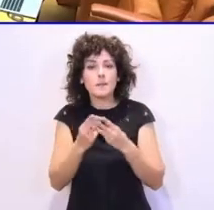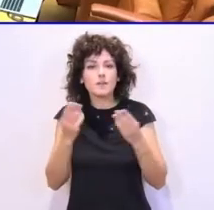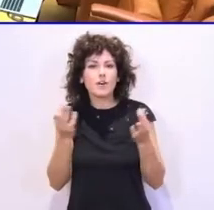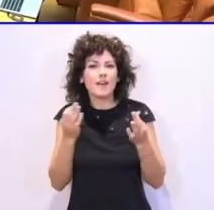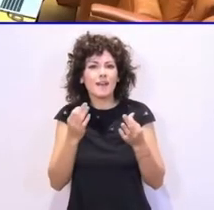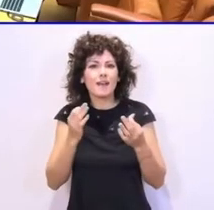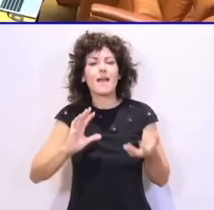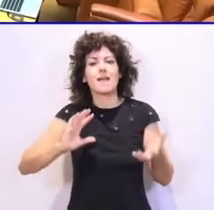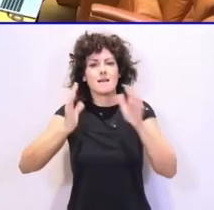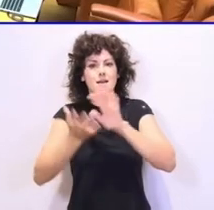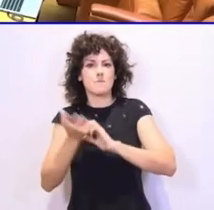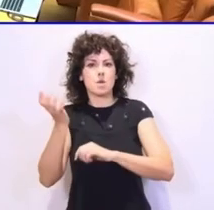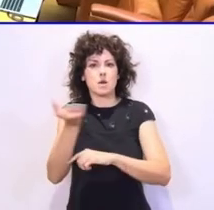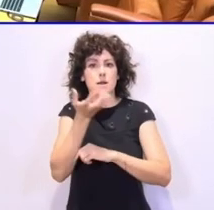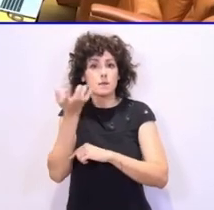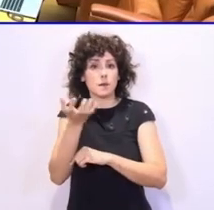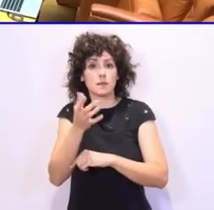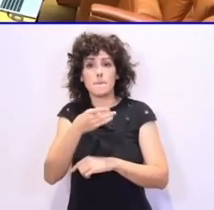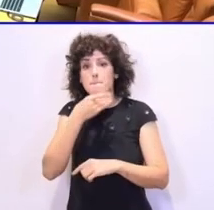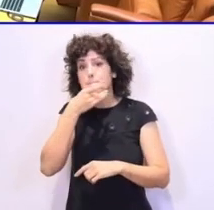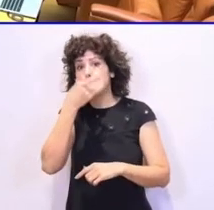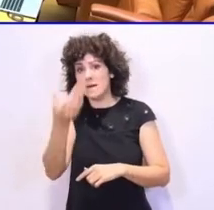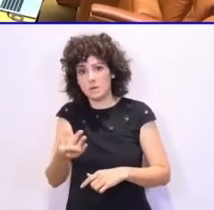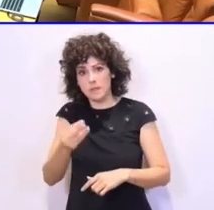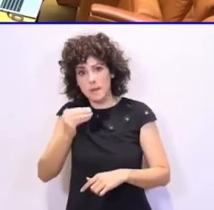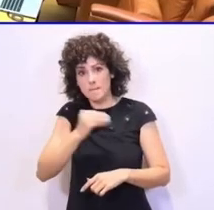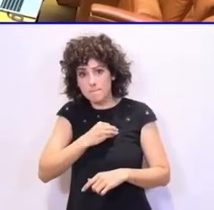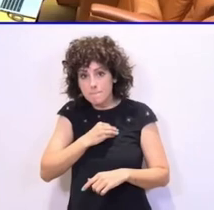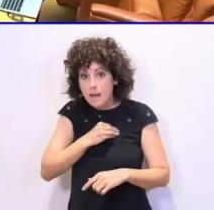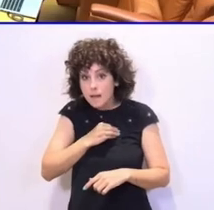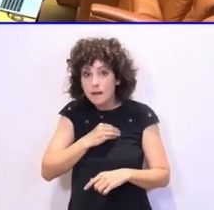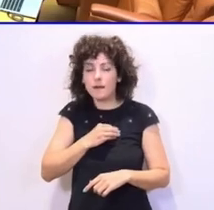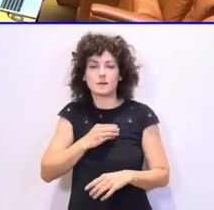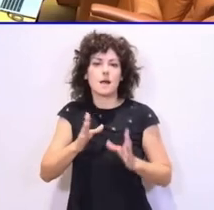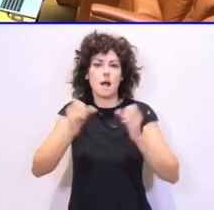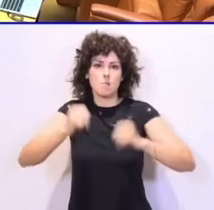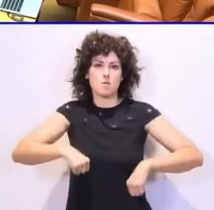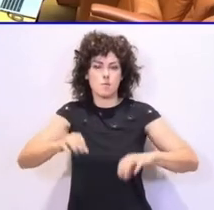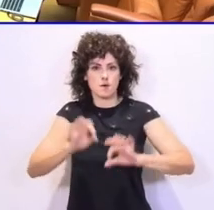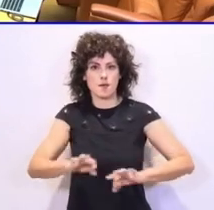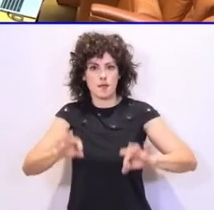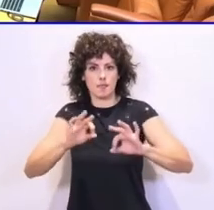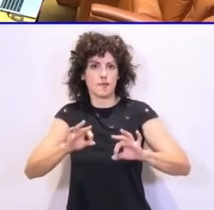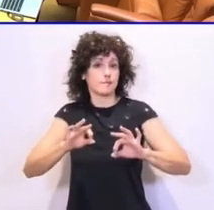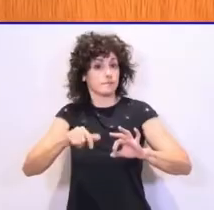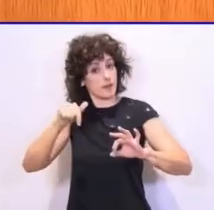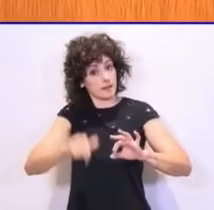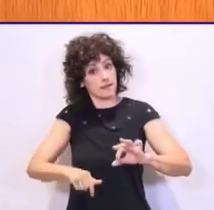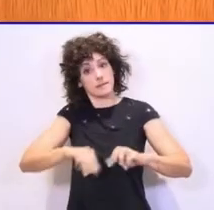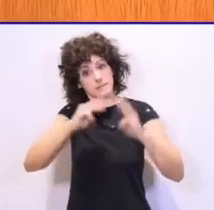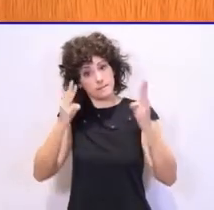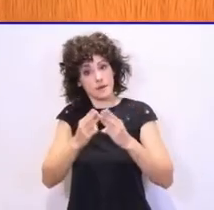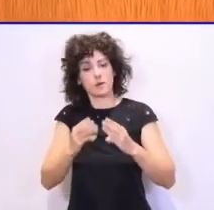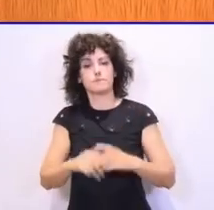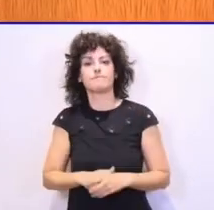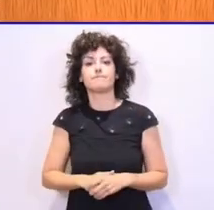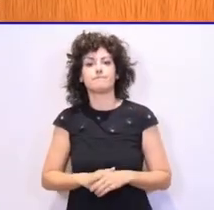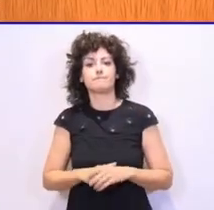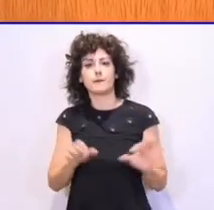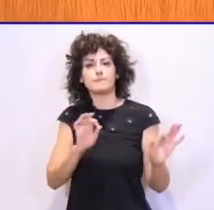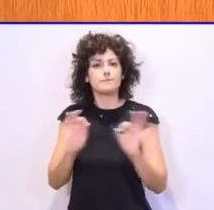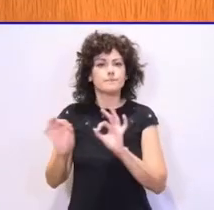cambio climático que lamentablemente y vergonzantes no se llegó a aprobar definitivamente en esta cámara y tramitamos